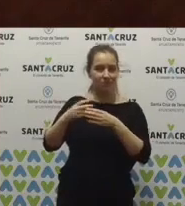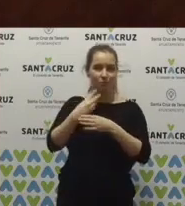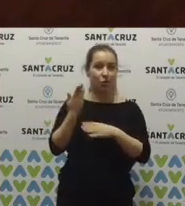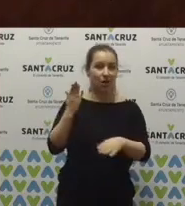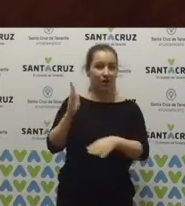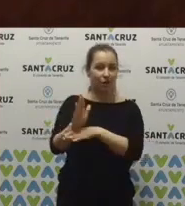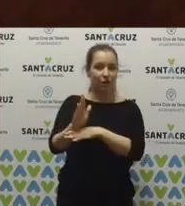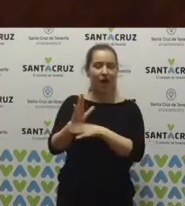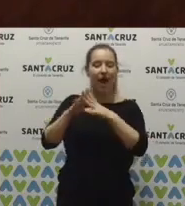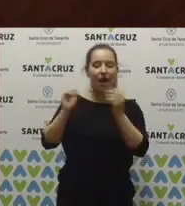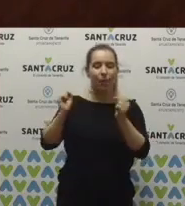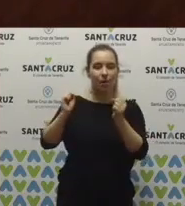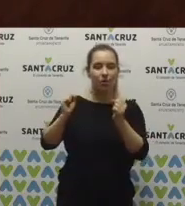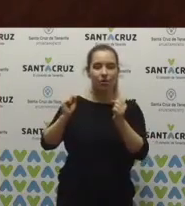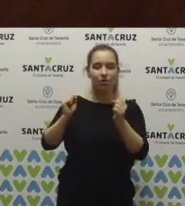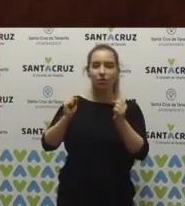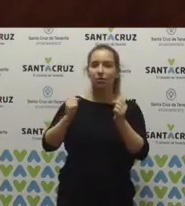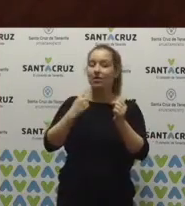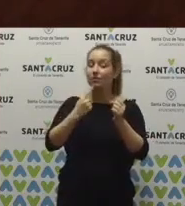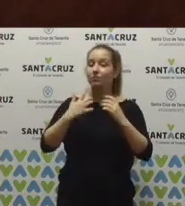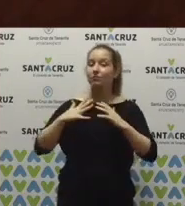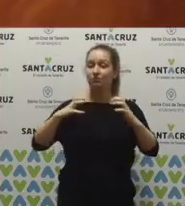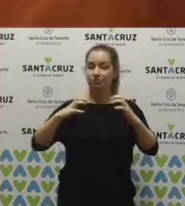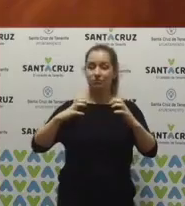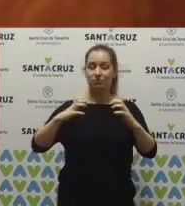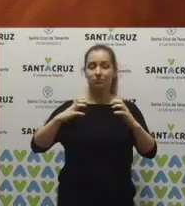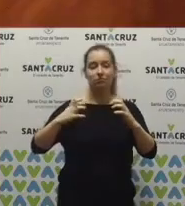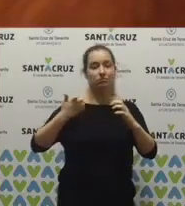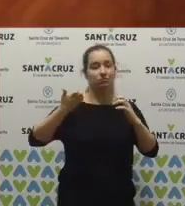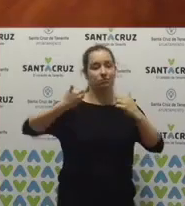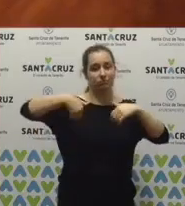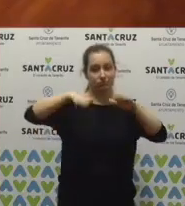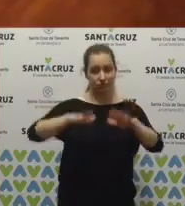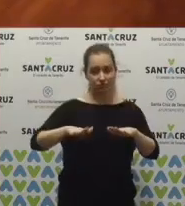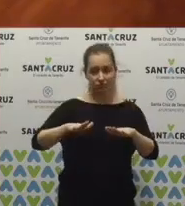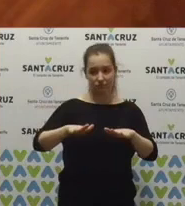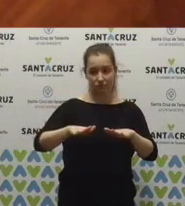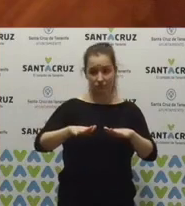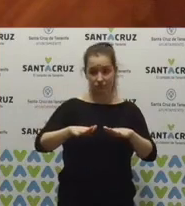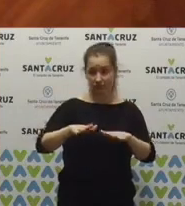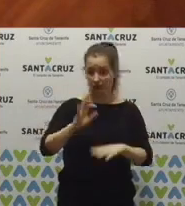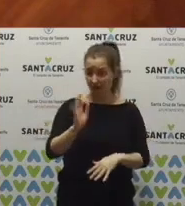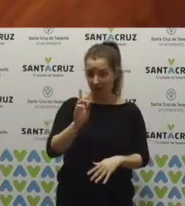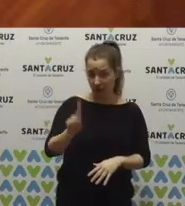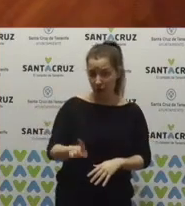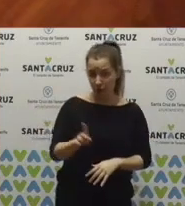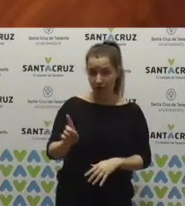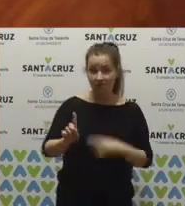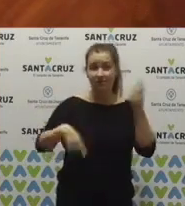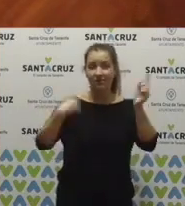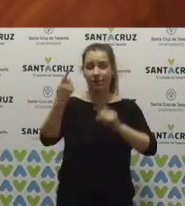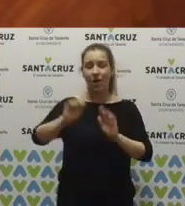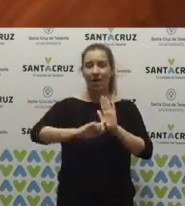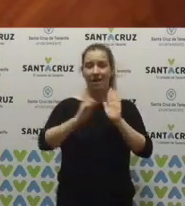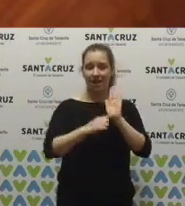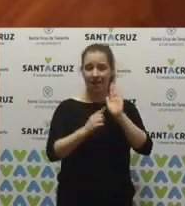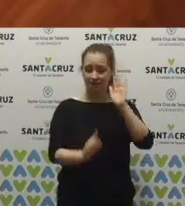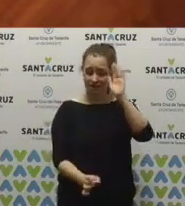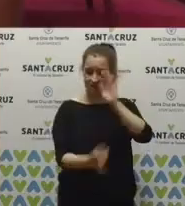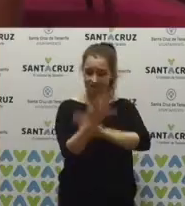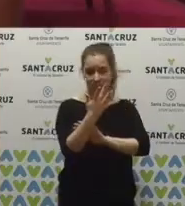los plenos no es verdad posteriormente surge una ley un decreto en este caso